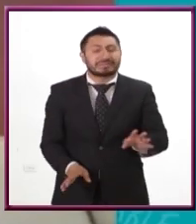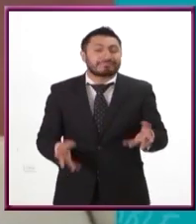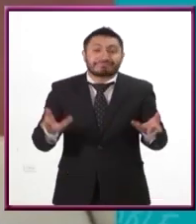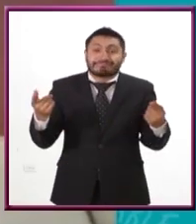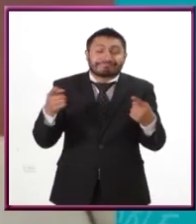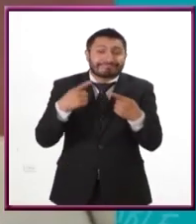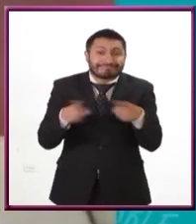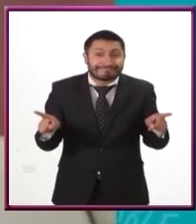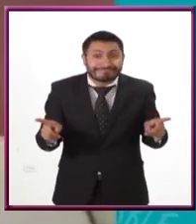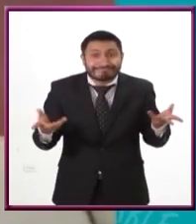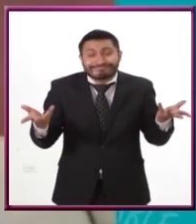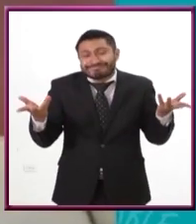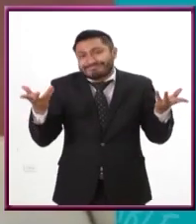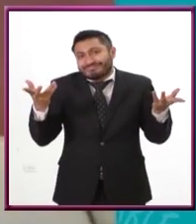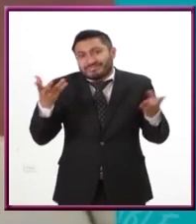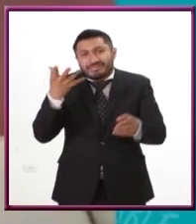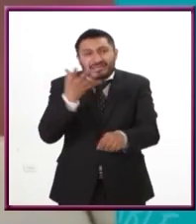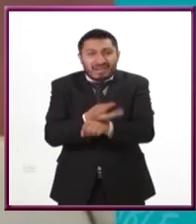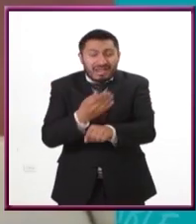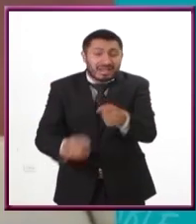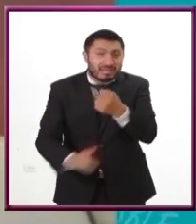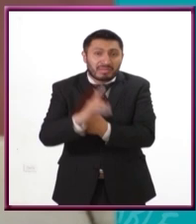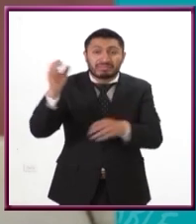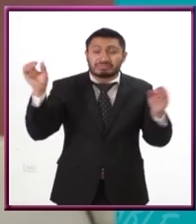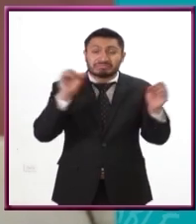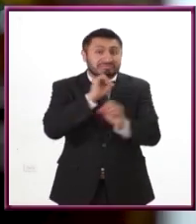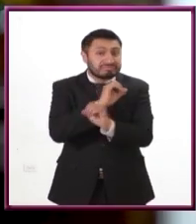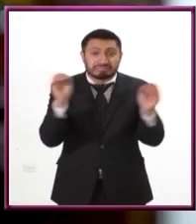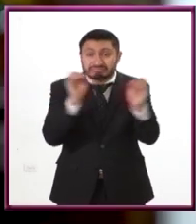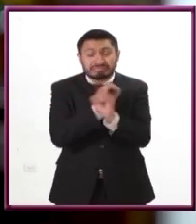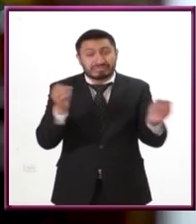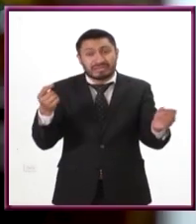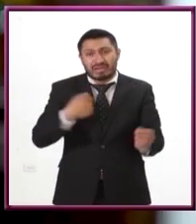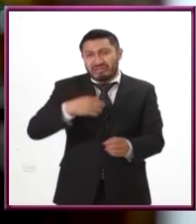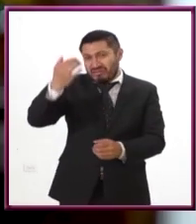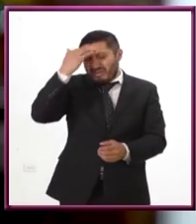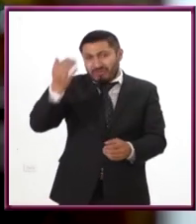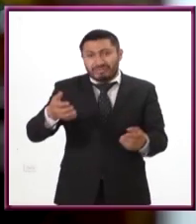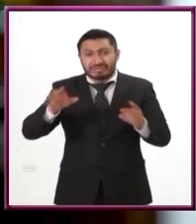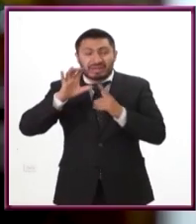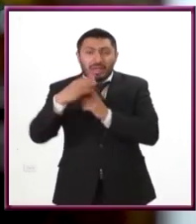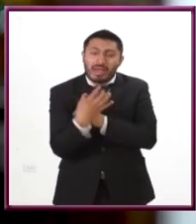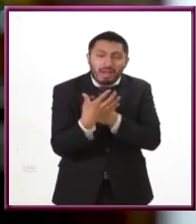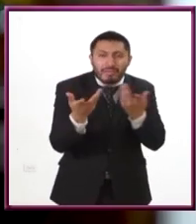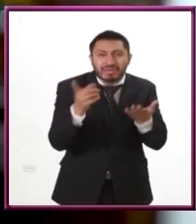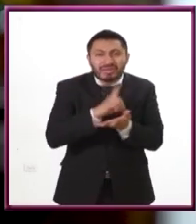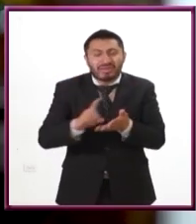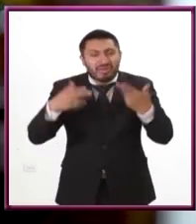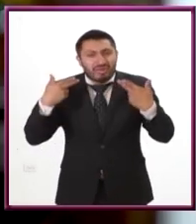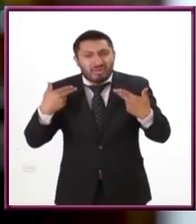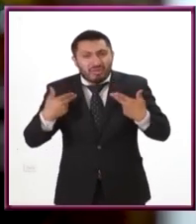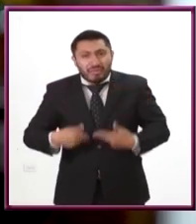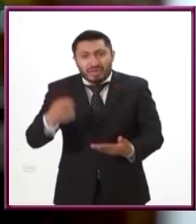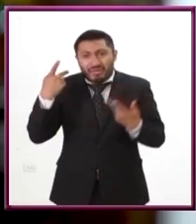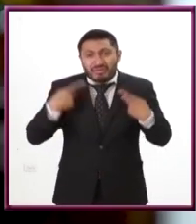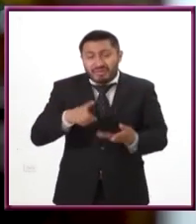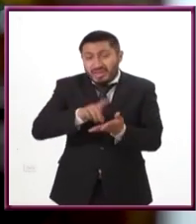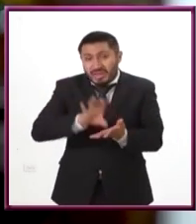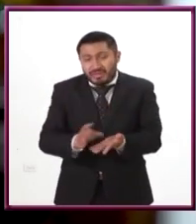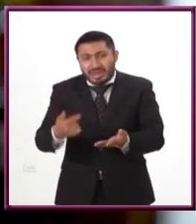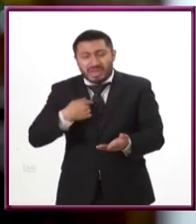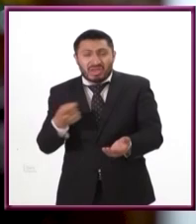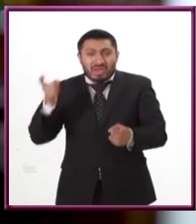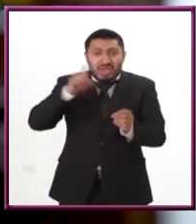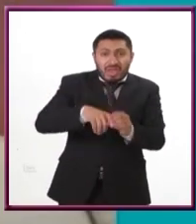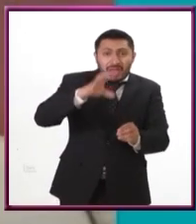no fue así, no se dieron los resultados que esperábamos. Y ya cuando conocí más la convención, entré a una institución